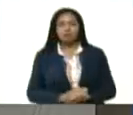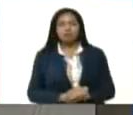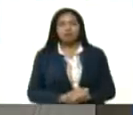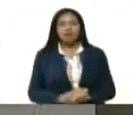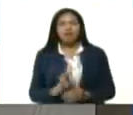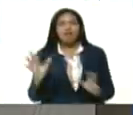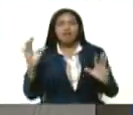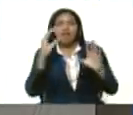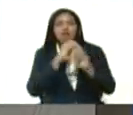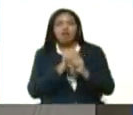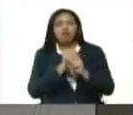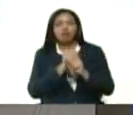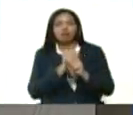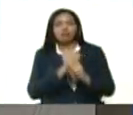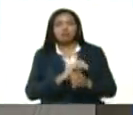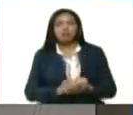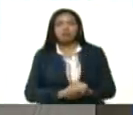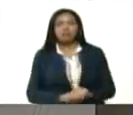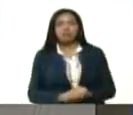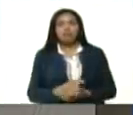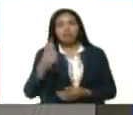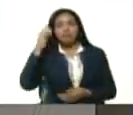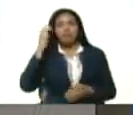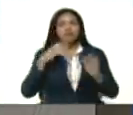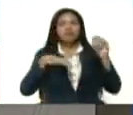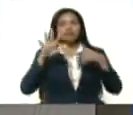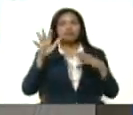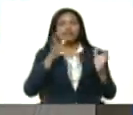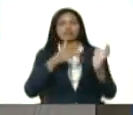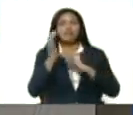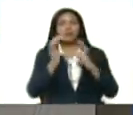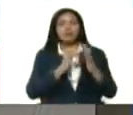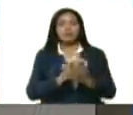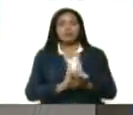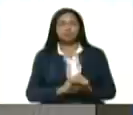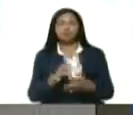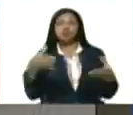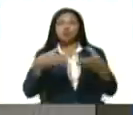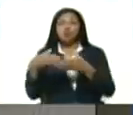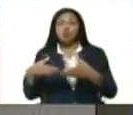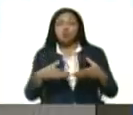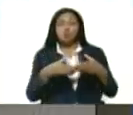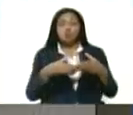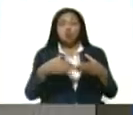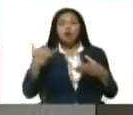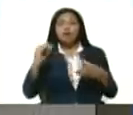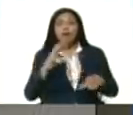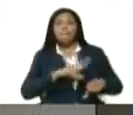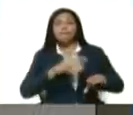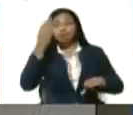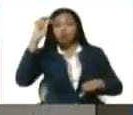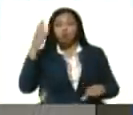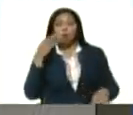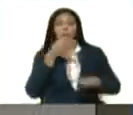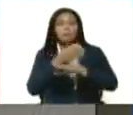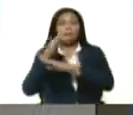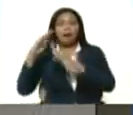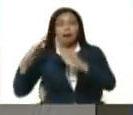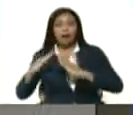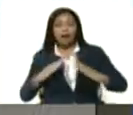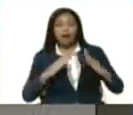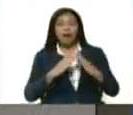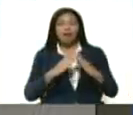en el día 15 de abril, estos equipos de la misión médica cubana estaban en